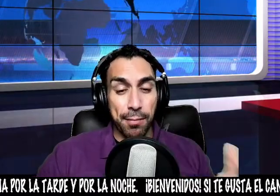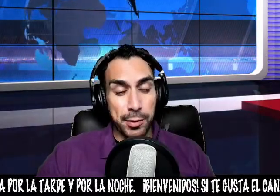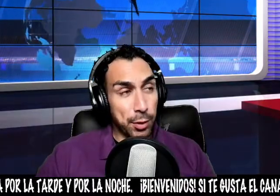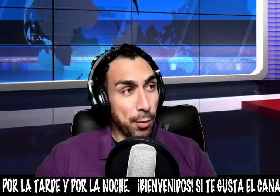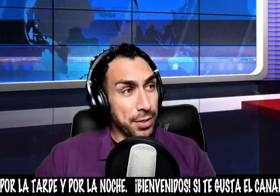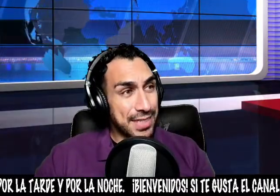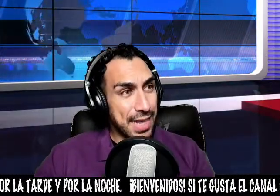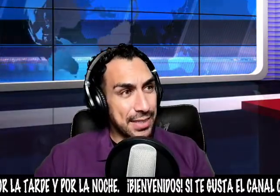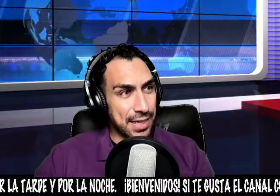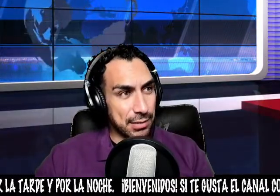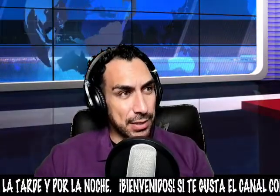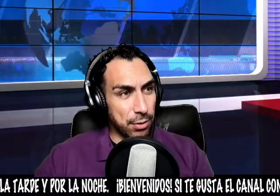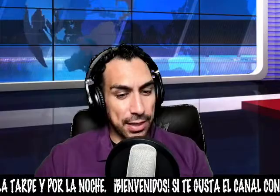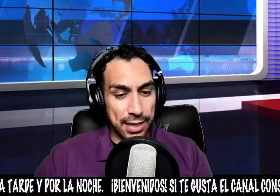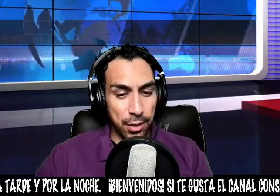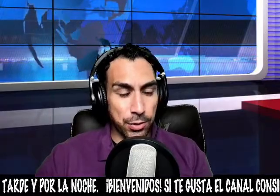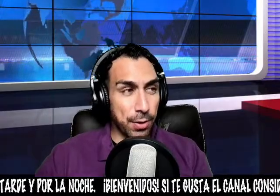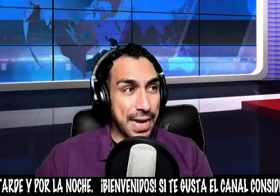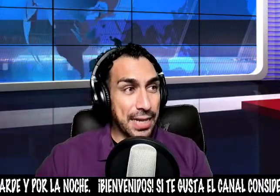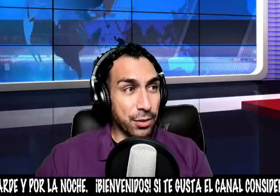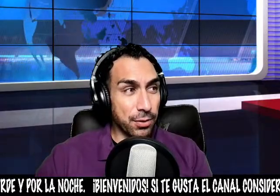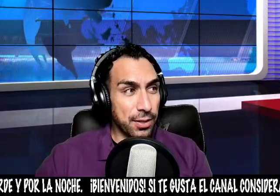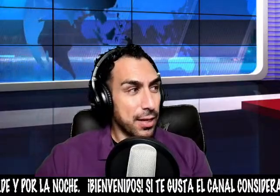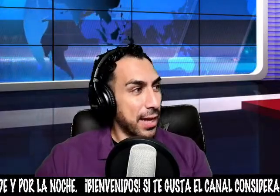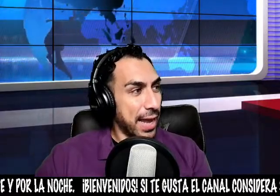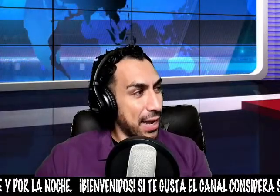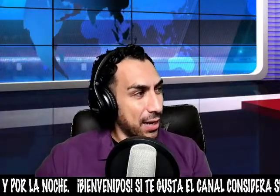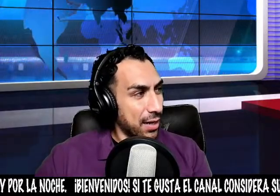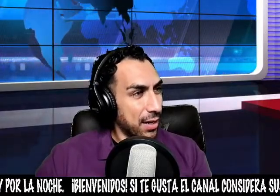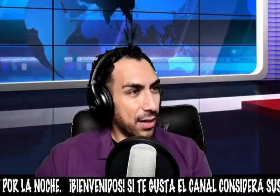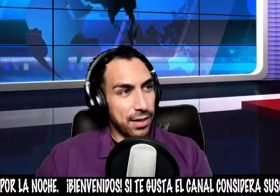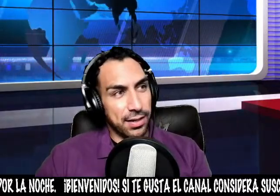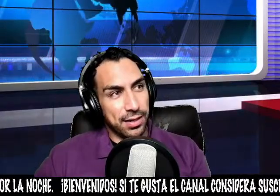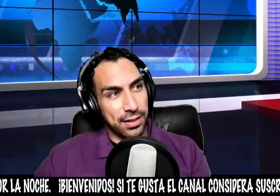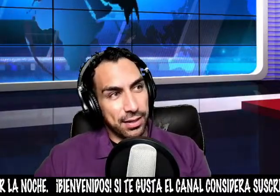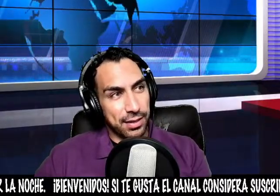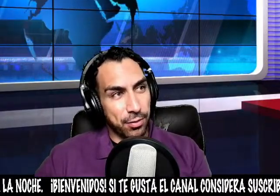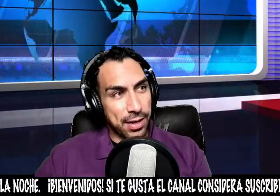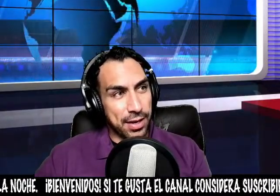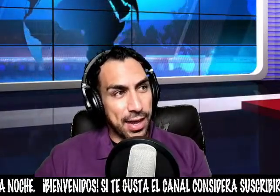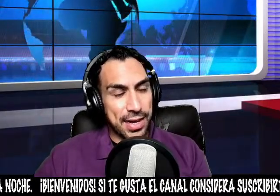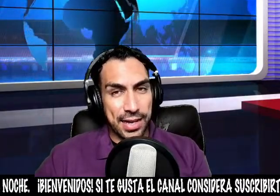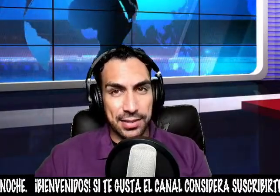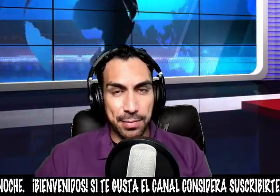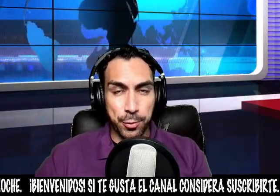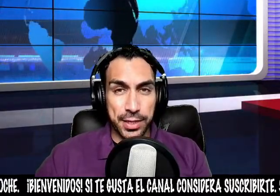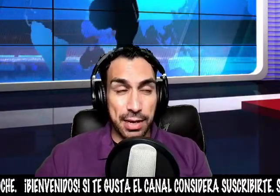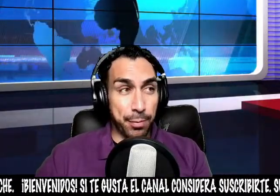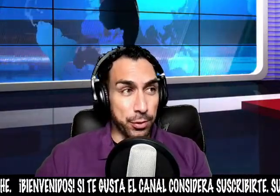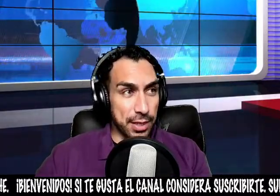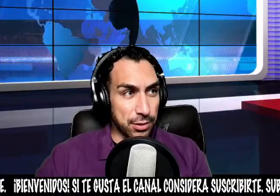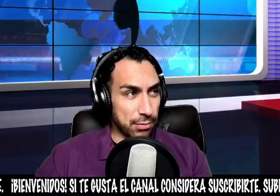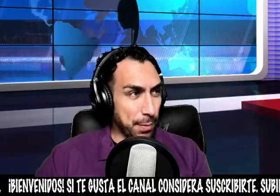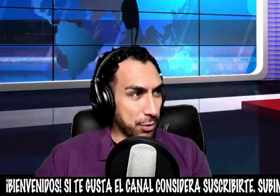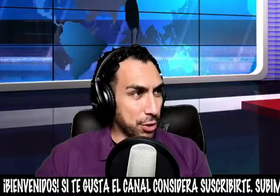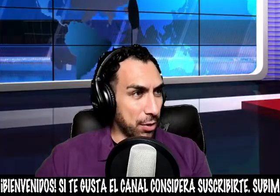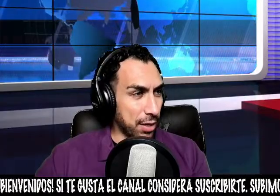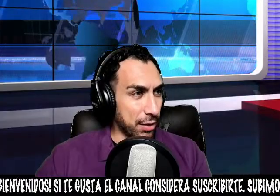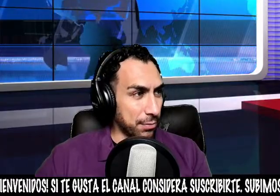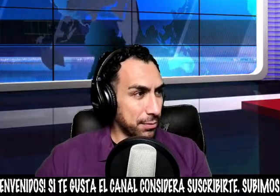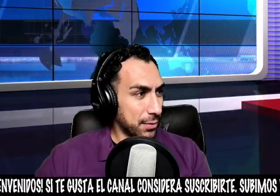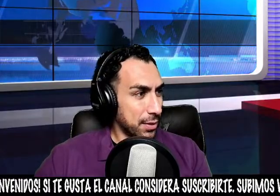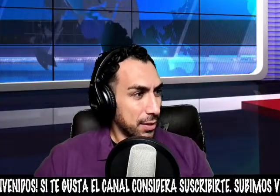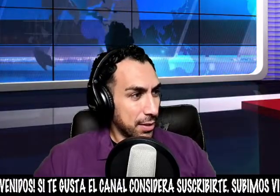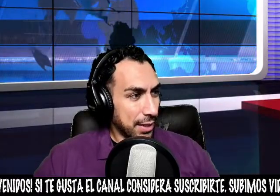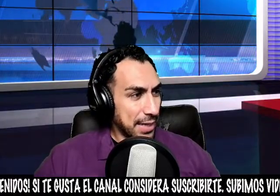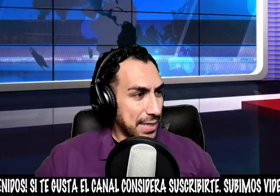dudas? Pues porque hubo incidencias, menciona que incluso ganando él, lo que quería era que se repusiera el proceso. Vamos a escuchar lo que